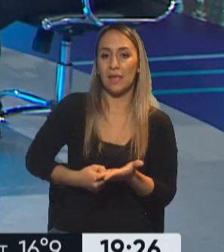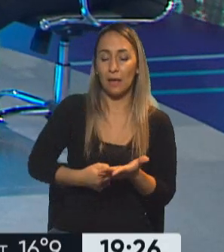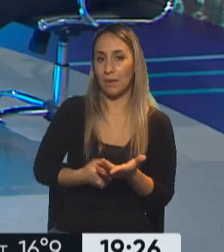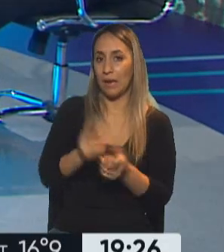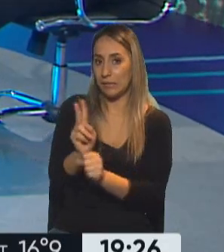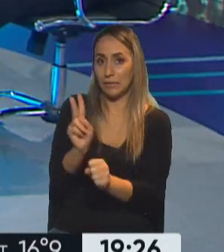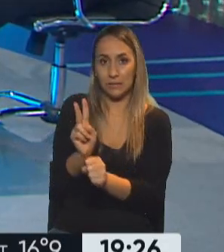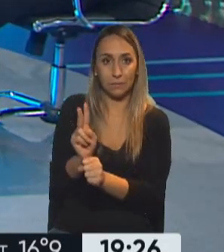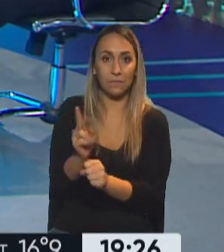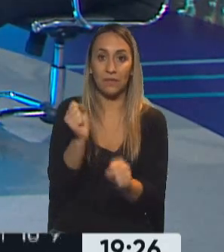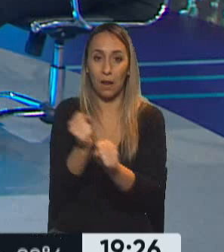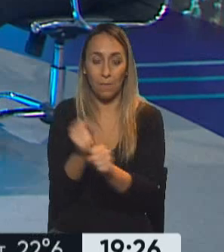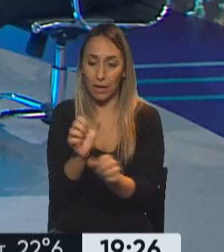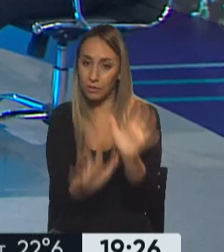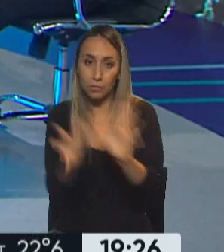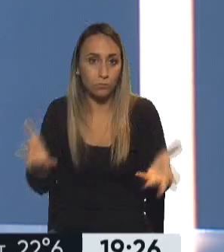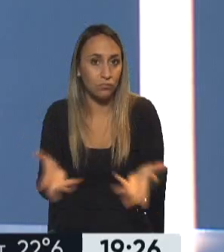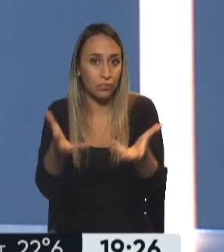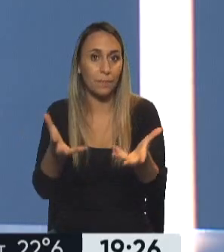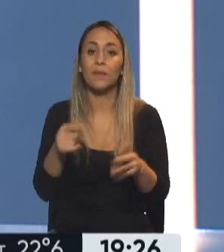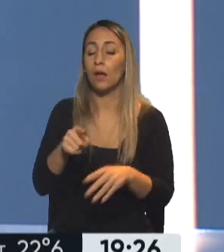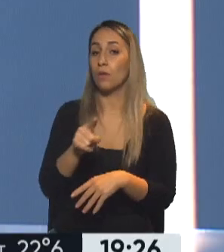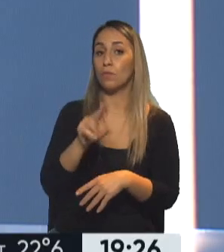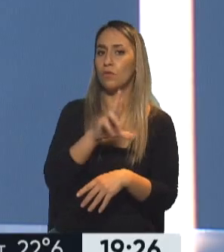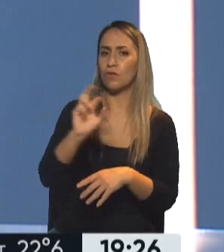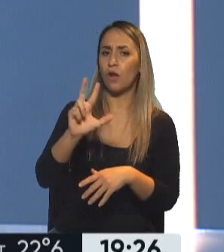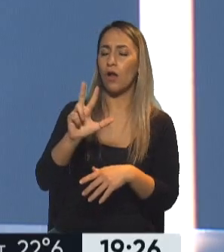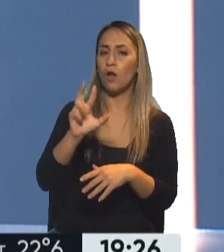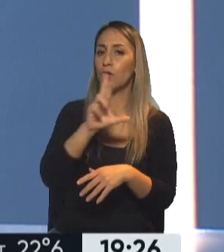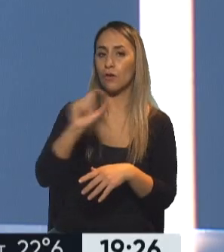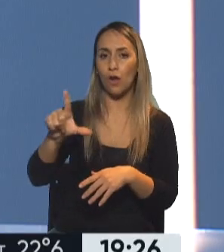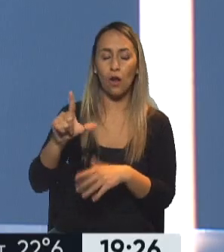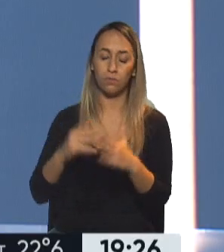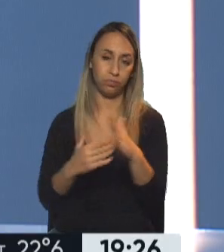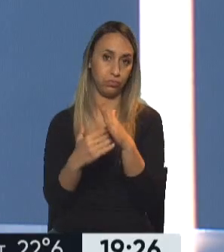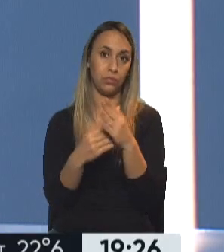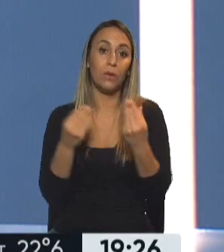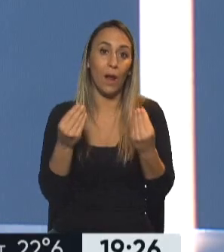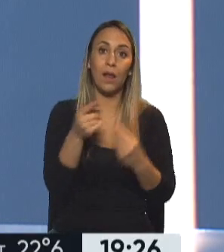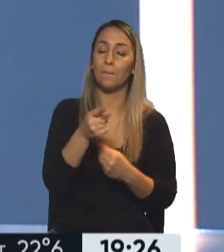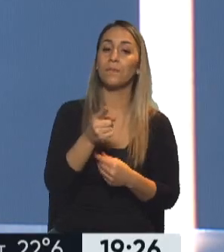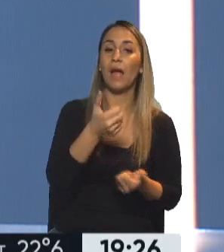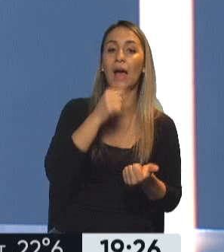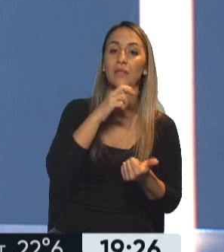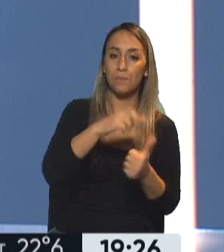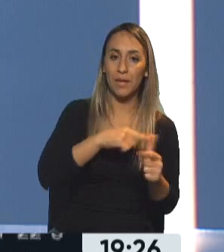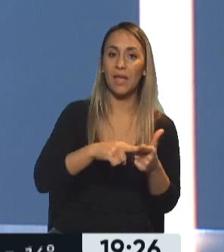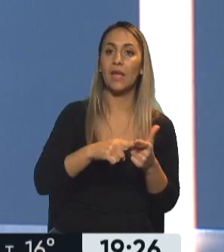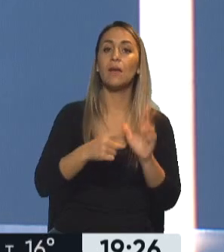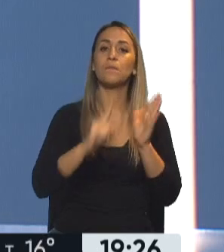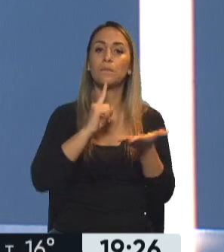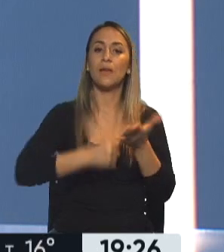bueno, del empleo, acá vemos una jugaron solución. Un rol muy importante los repro, los ATP, sí, la provisión de despido, todas